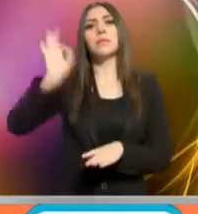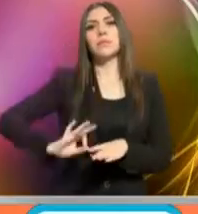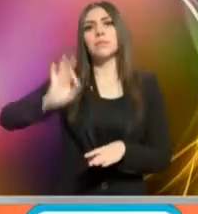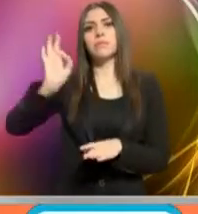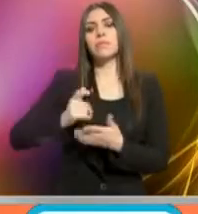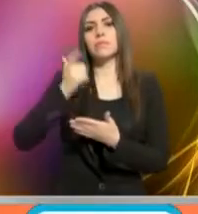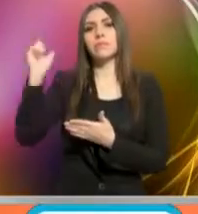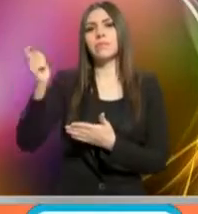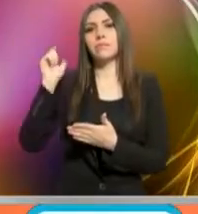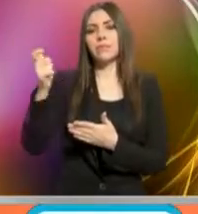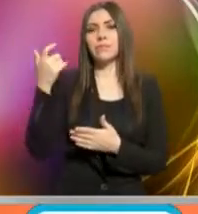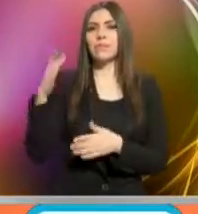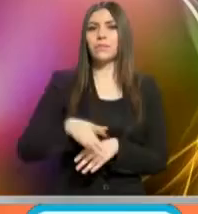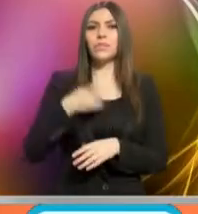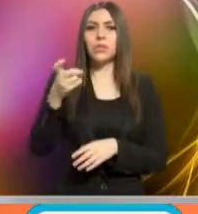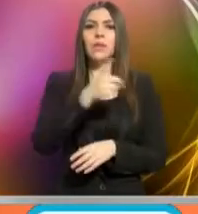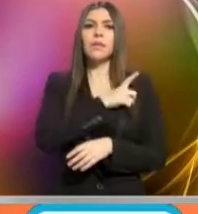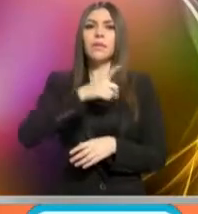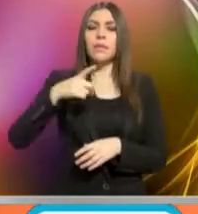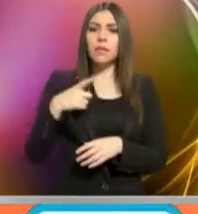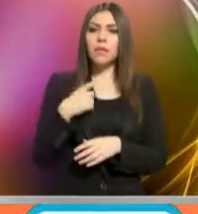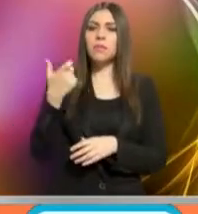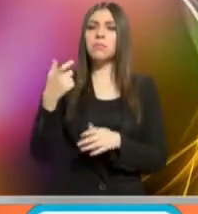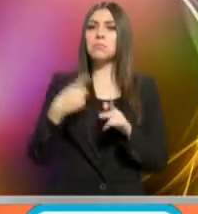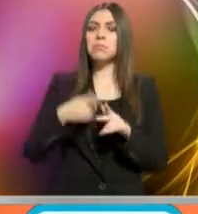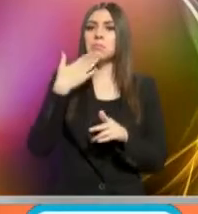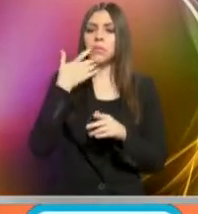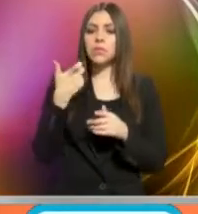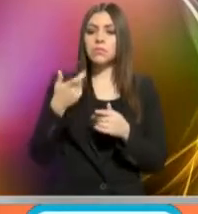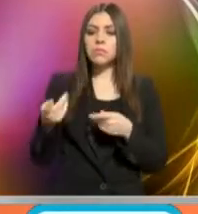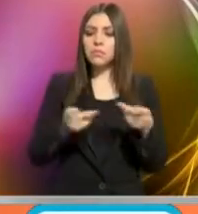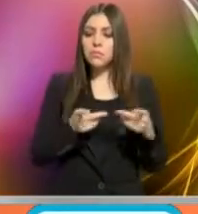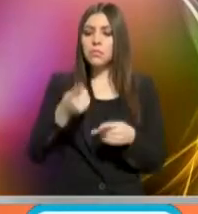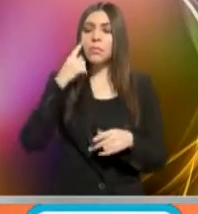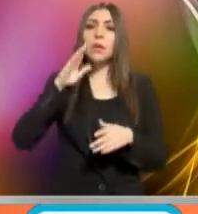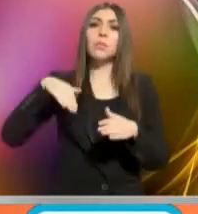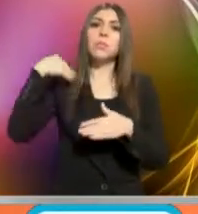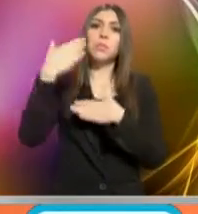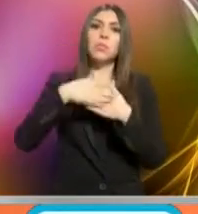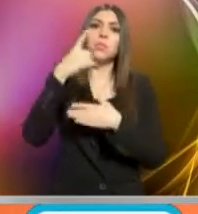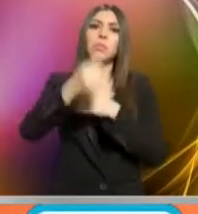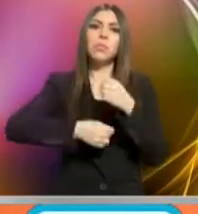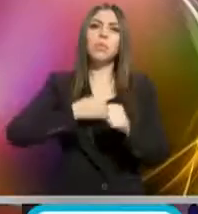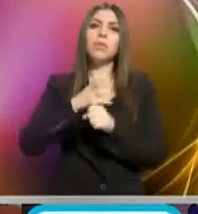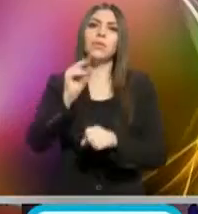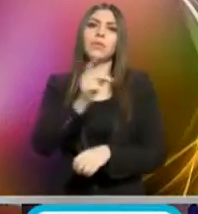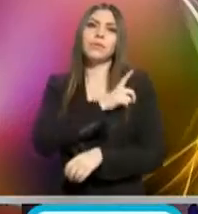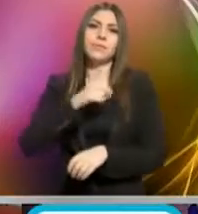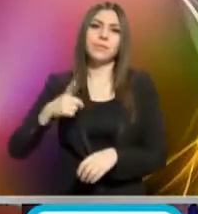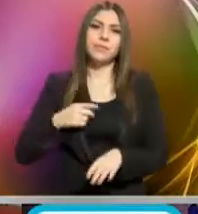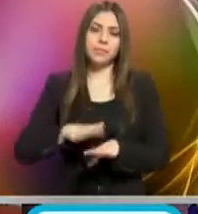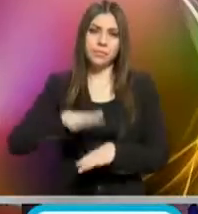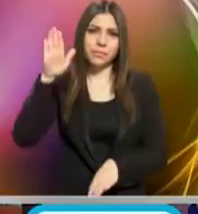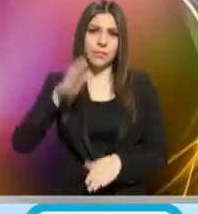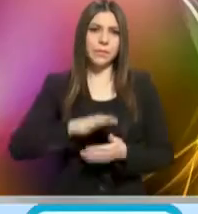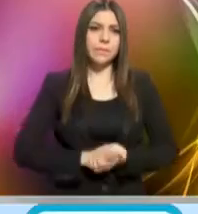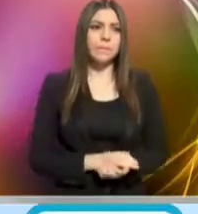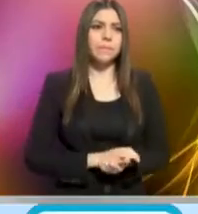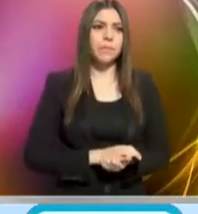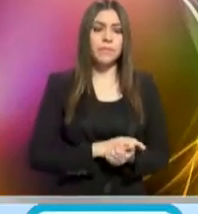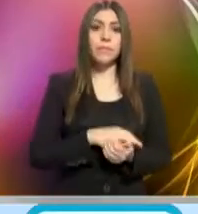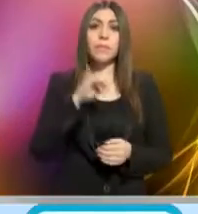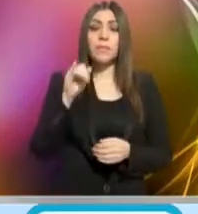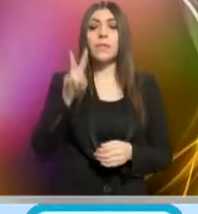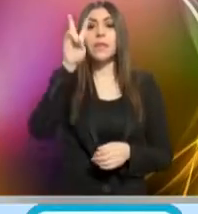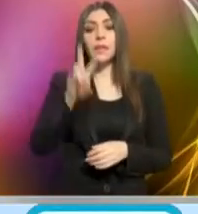de la tarjeta de crédito para tener un enero y un febrero y un año que entra sin deudas, ¿no? Sí, claro. Lo que pasa es que este año, como lo